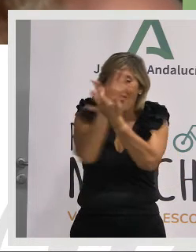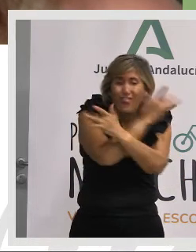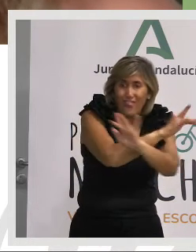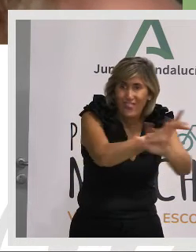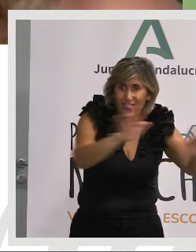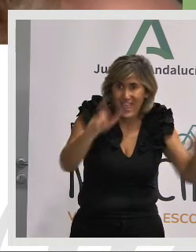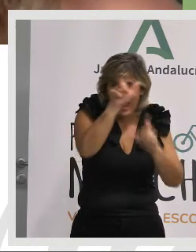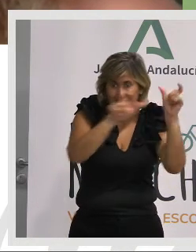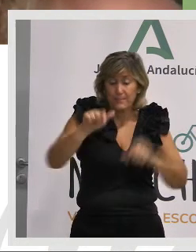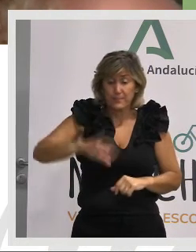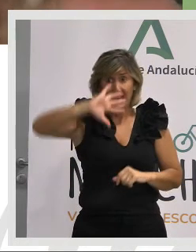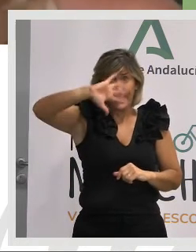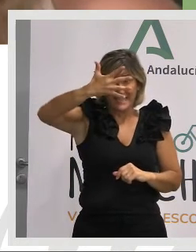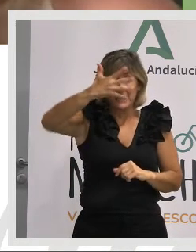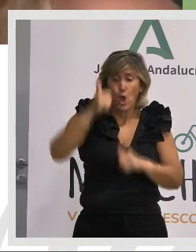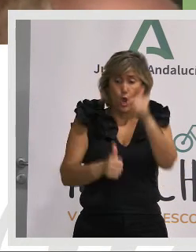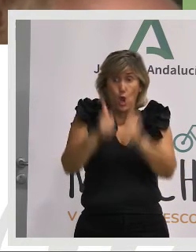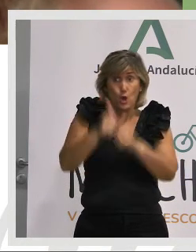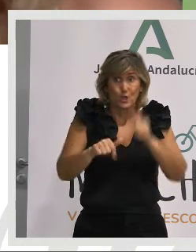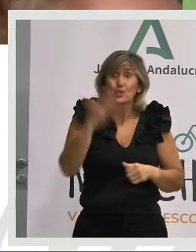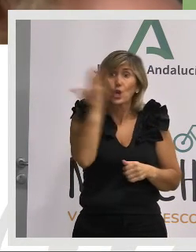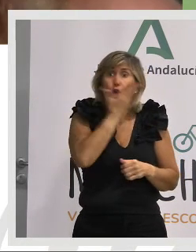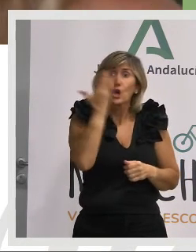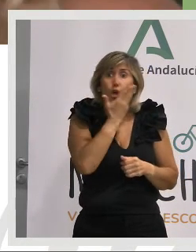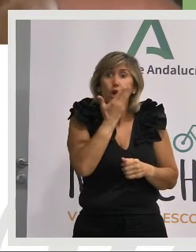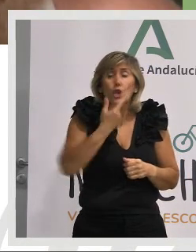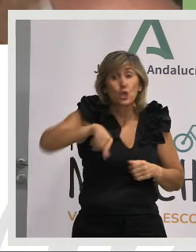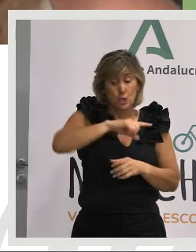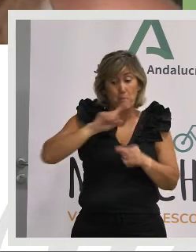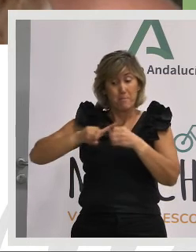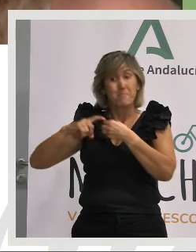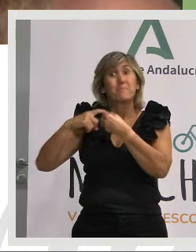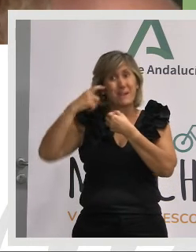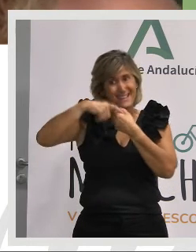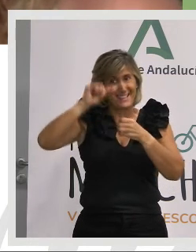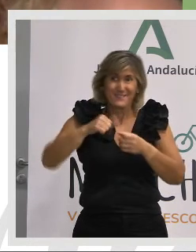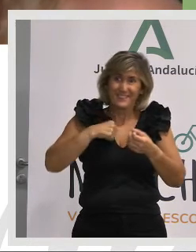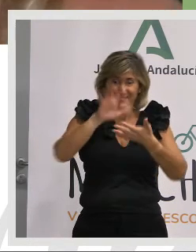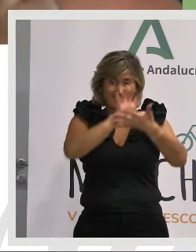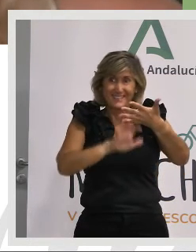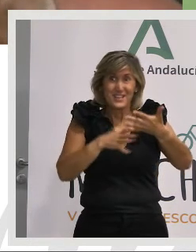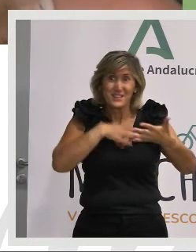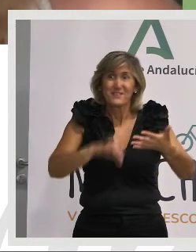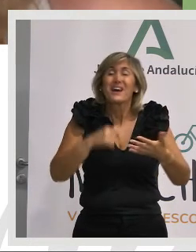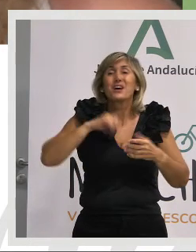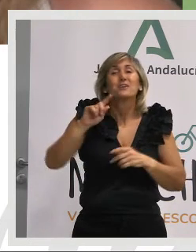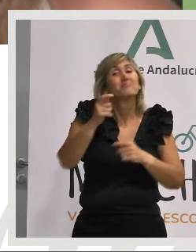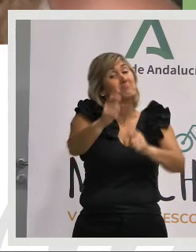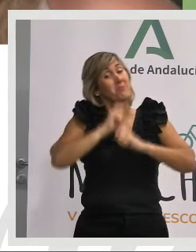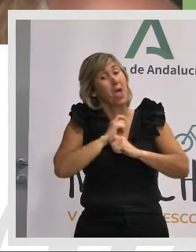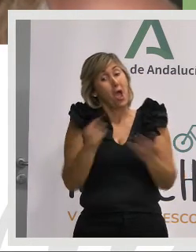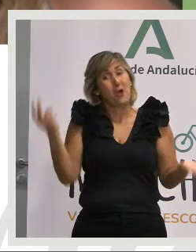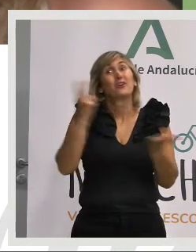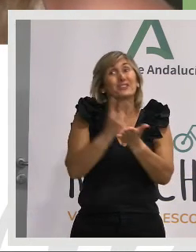El quinto concurso escolar de marcha en el que hemos participado por primera vez pues nos ha brindado de nuevo